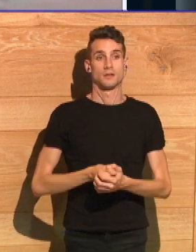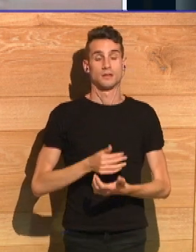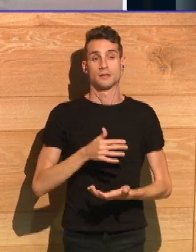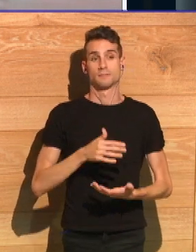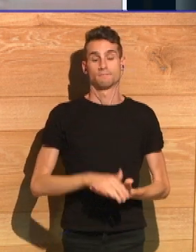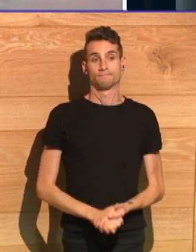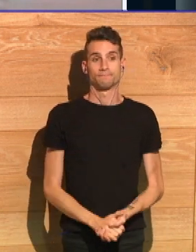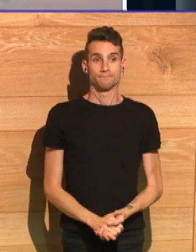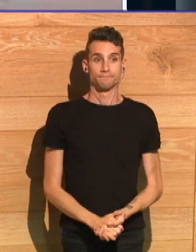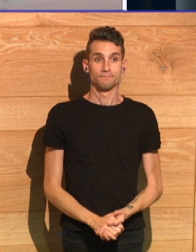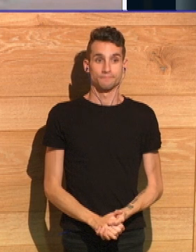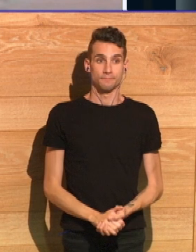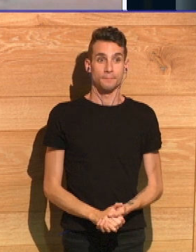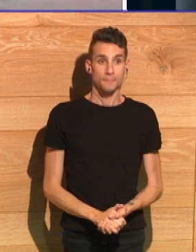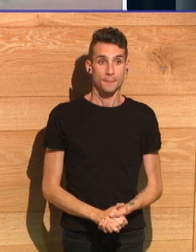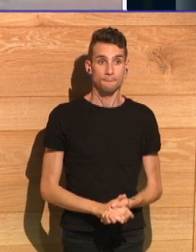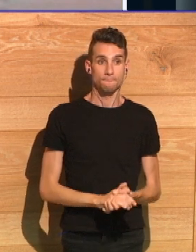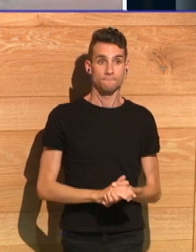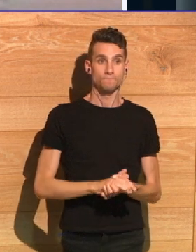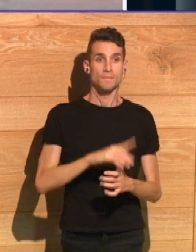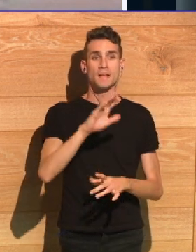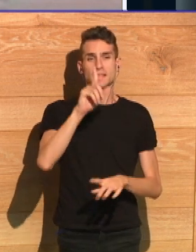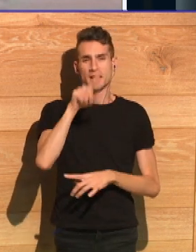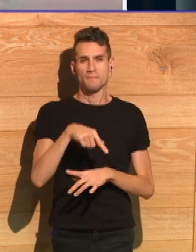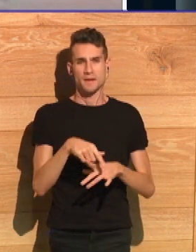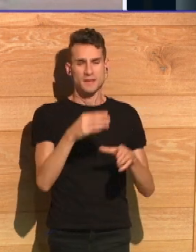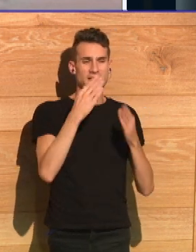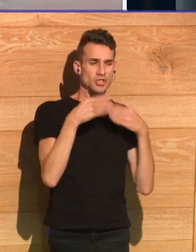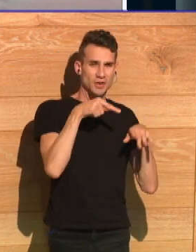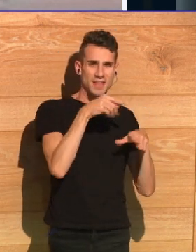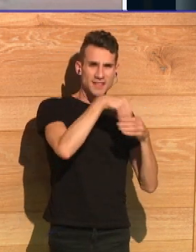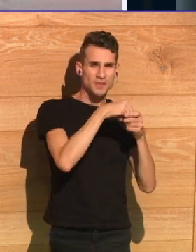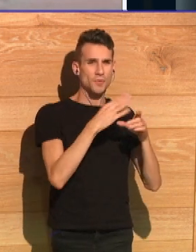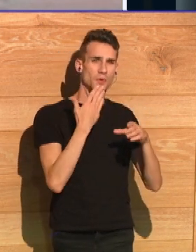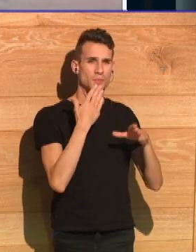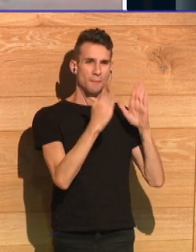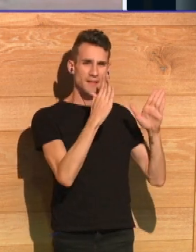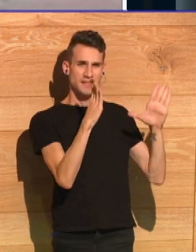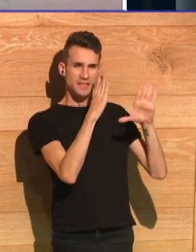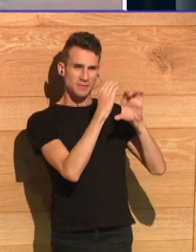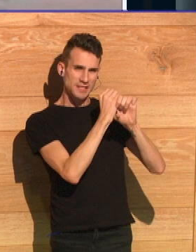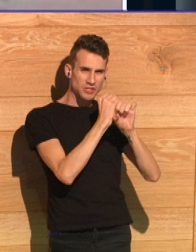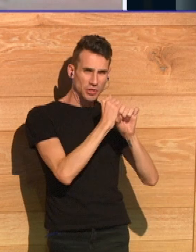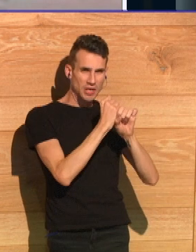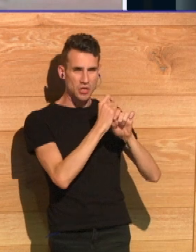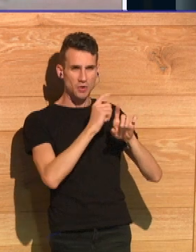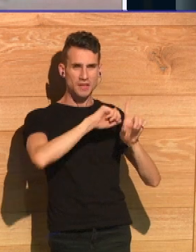añadía una parte de misterio que resolver a lo largo de mi vida adulta.